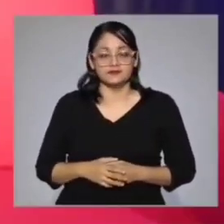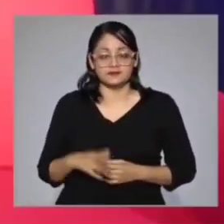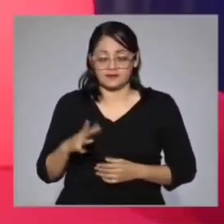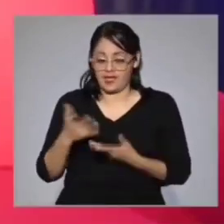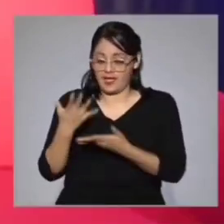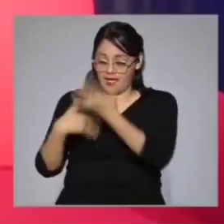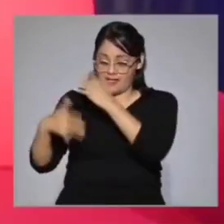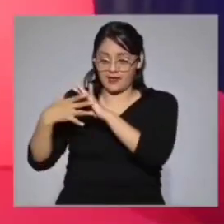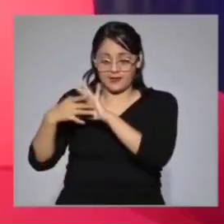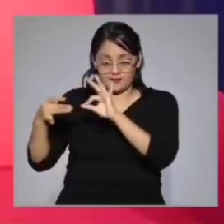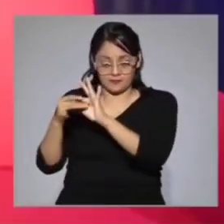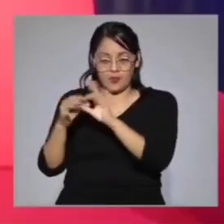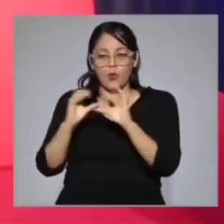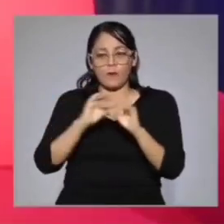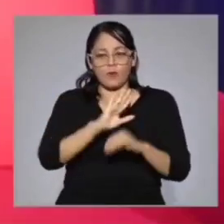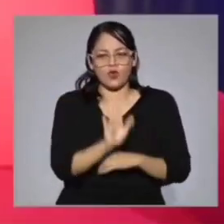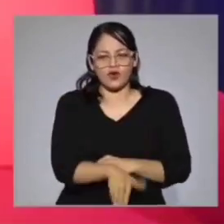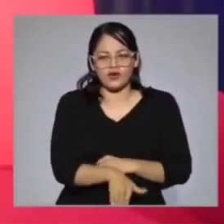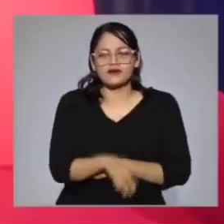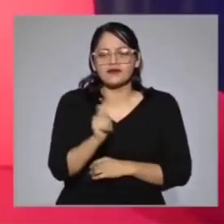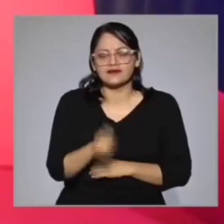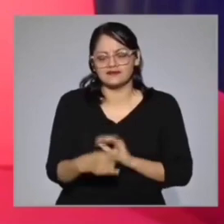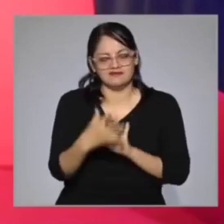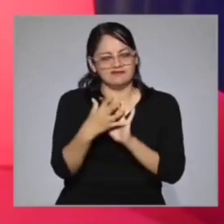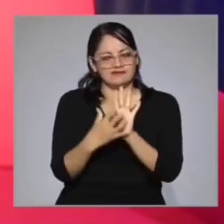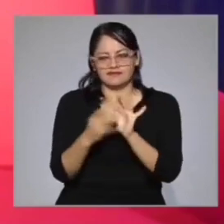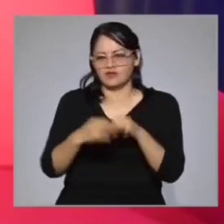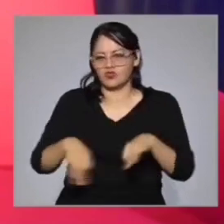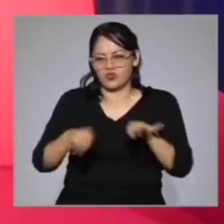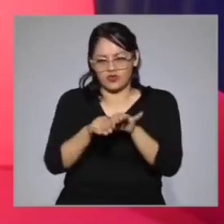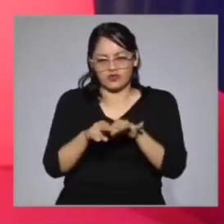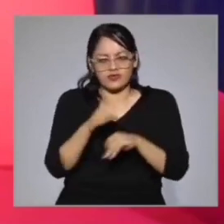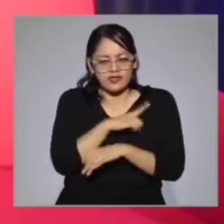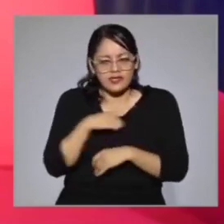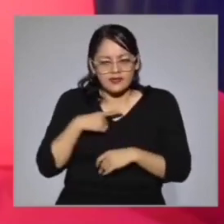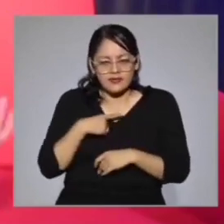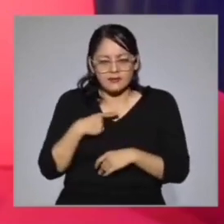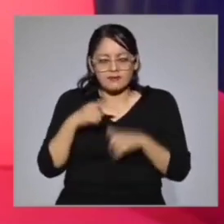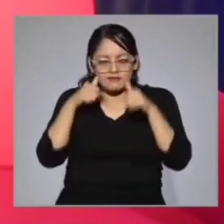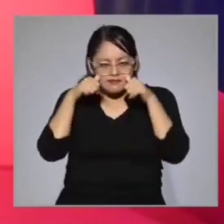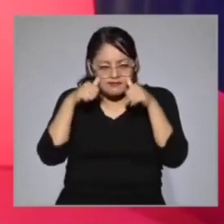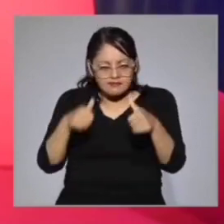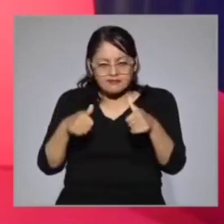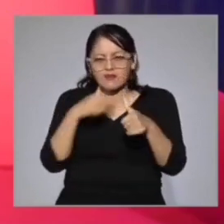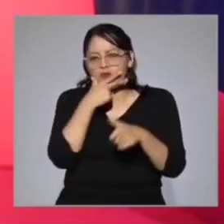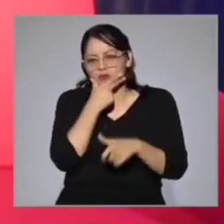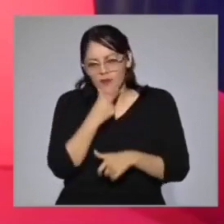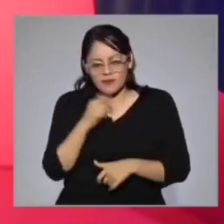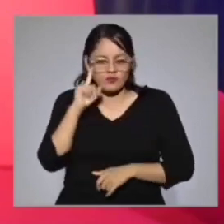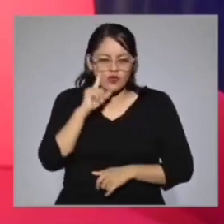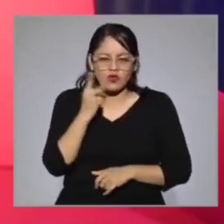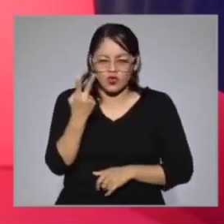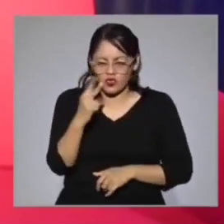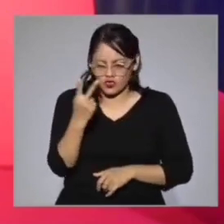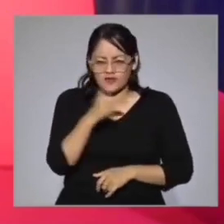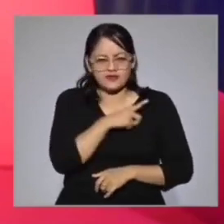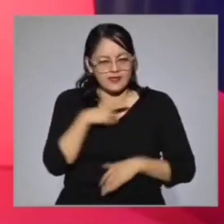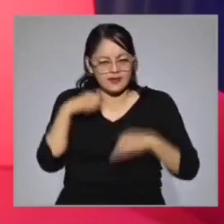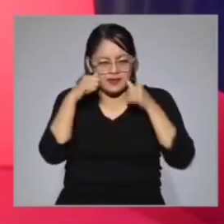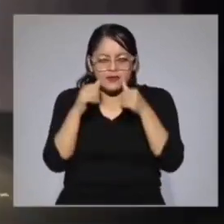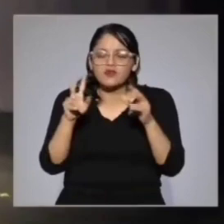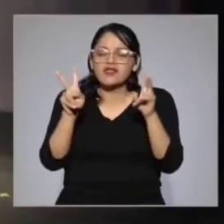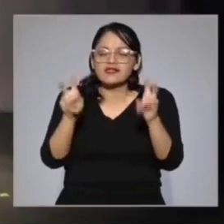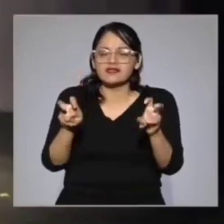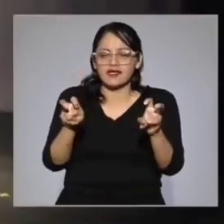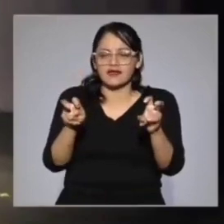Hablar o Morir es un texto muy necesario hoy en día. Todos tenemos que escucharlo, hombres y mujeres, ya que habla de